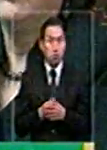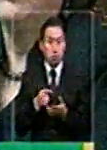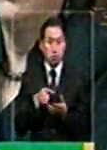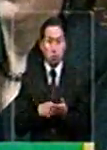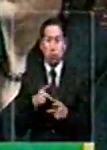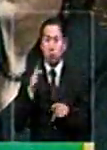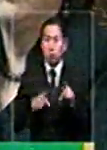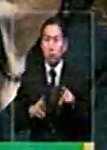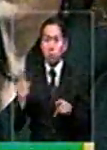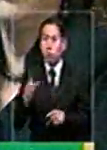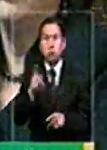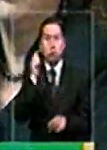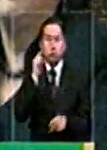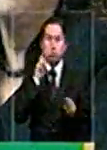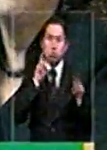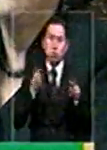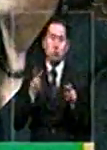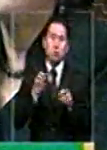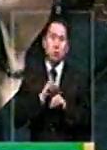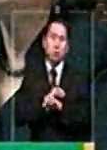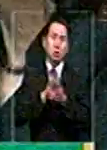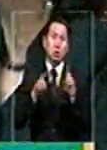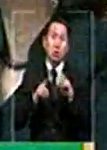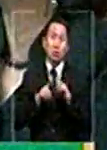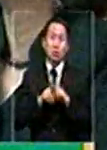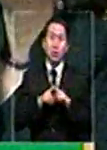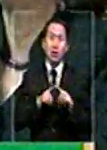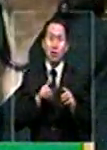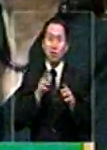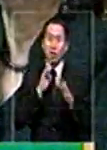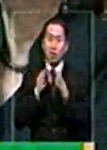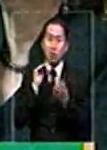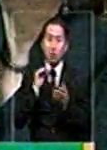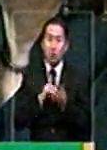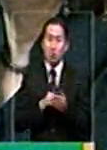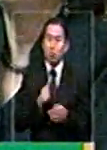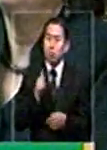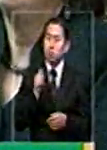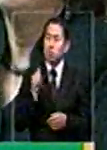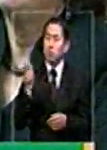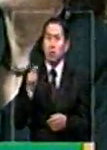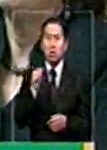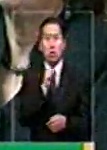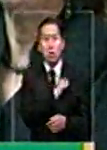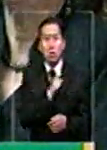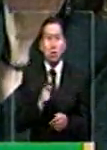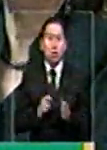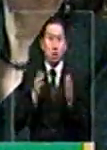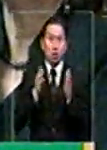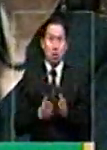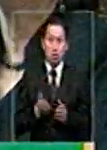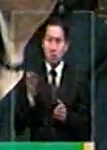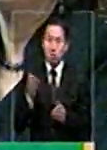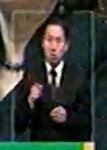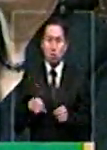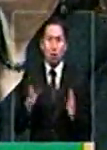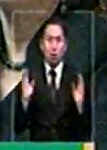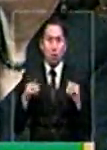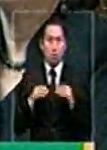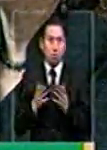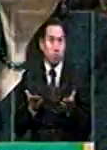pueblo es testigo, pero acá la declaración del mismo señor alcalde Luis Revilla.